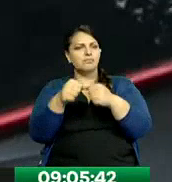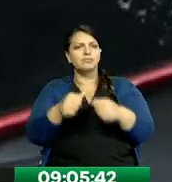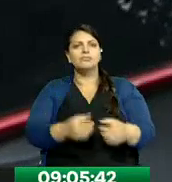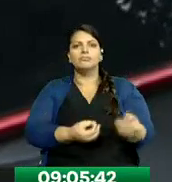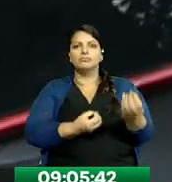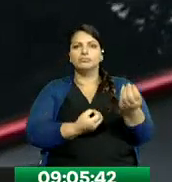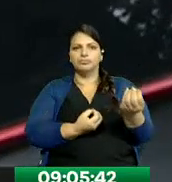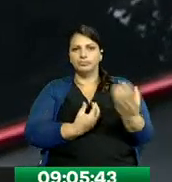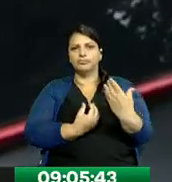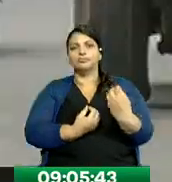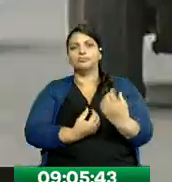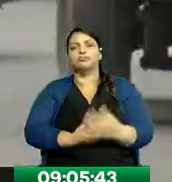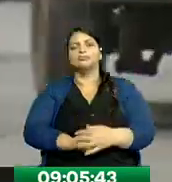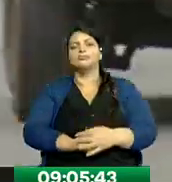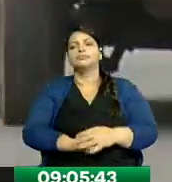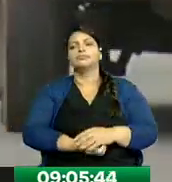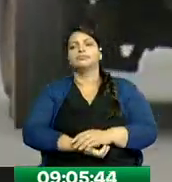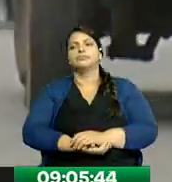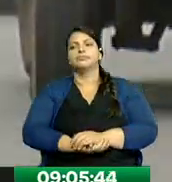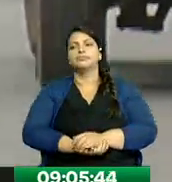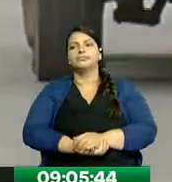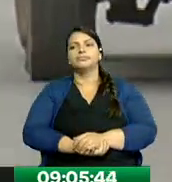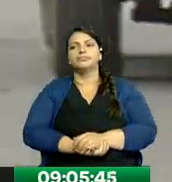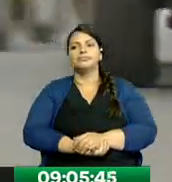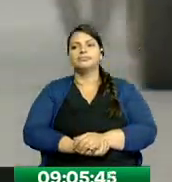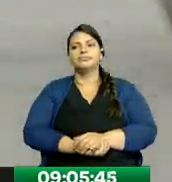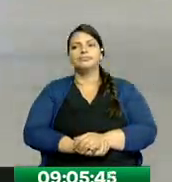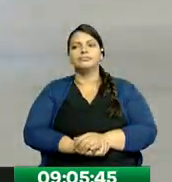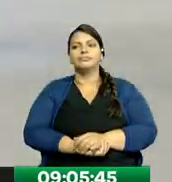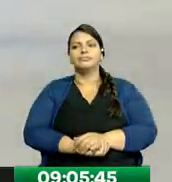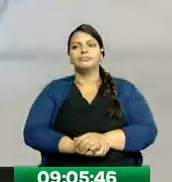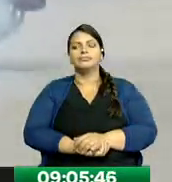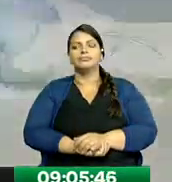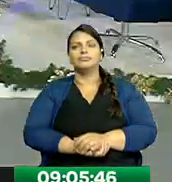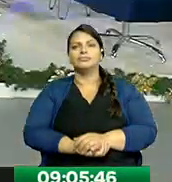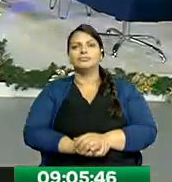sustraído, informó Carlos Julio Gurumendi.